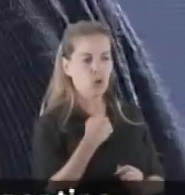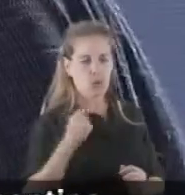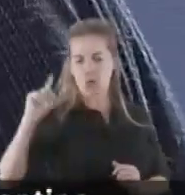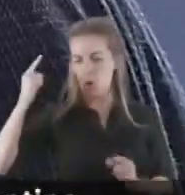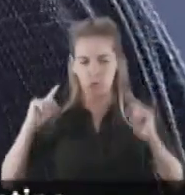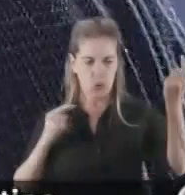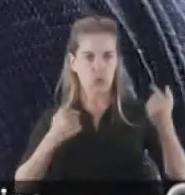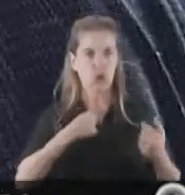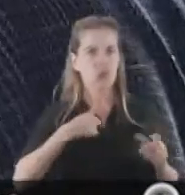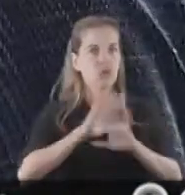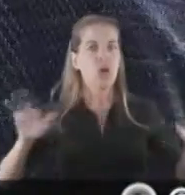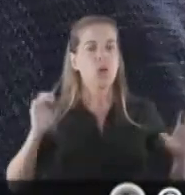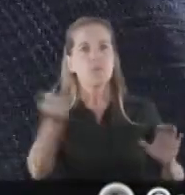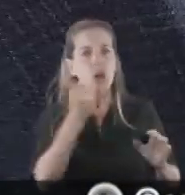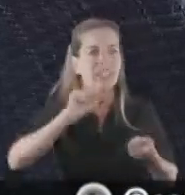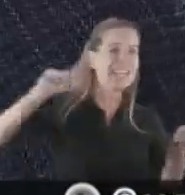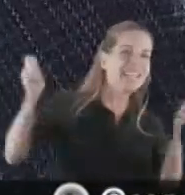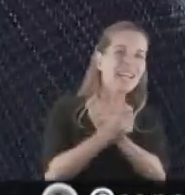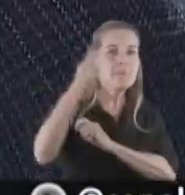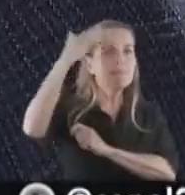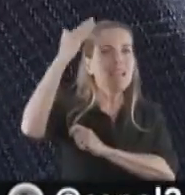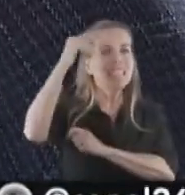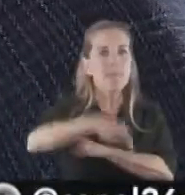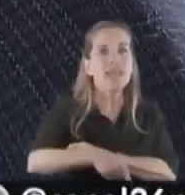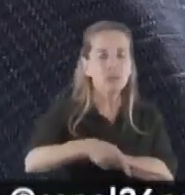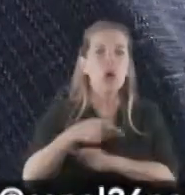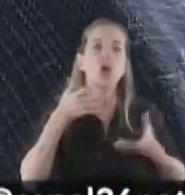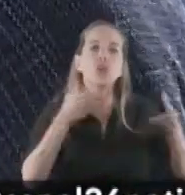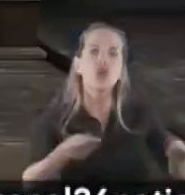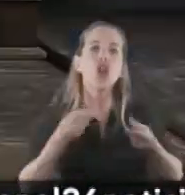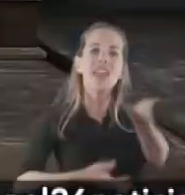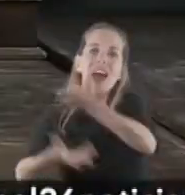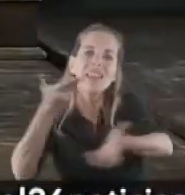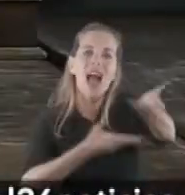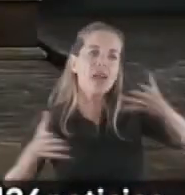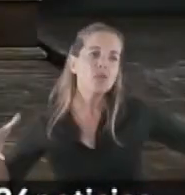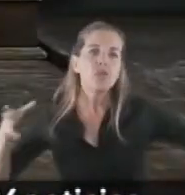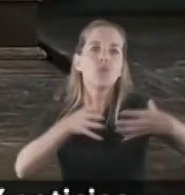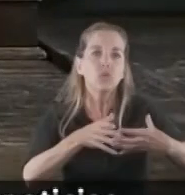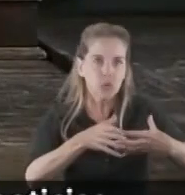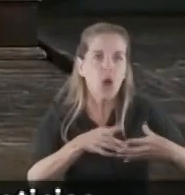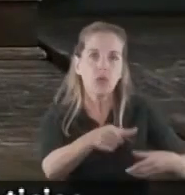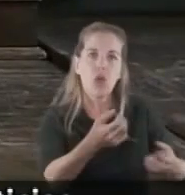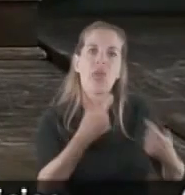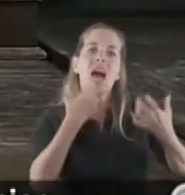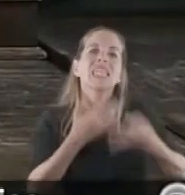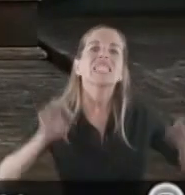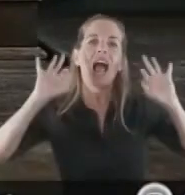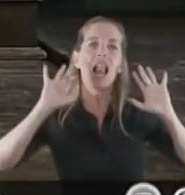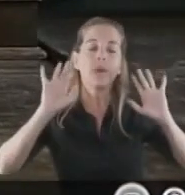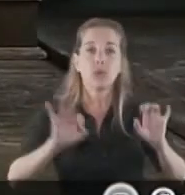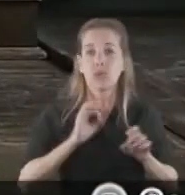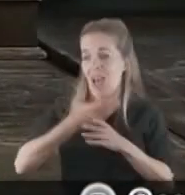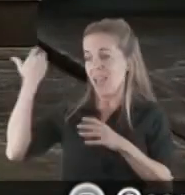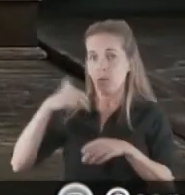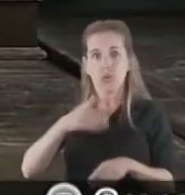criterio solidario. Solidaridad. Lo que nos salva es la solidaridad. Si hay algo que yo, en estos años de